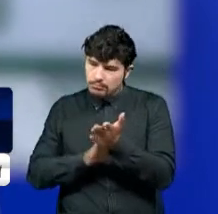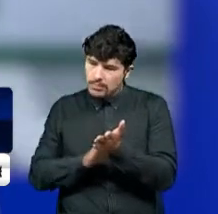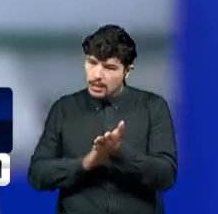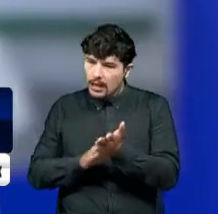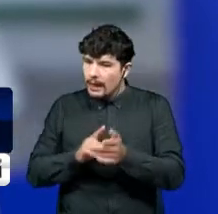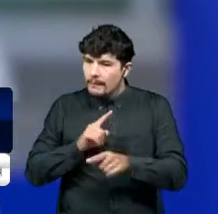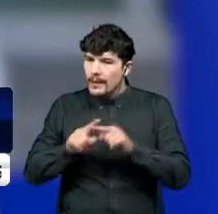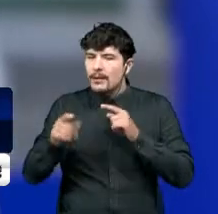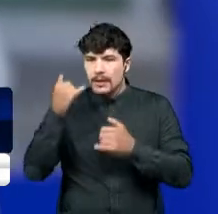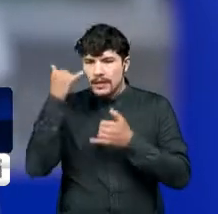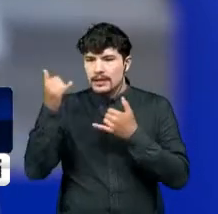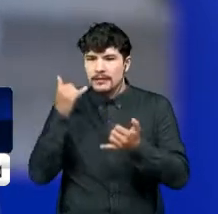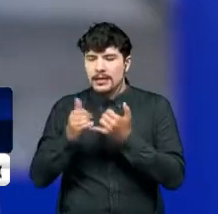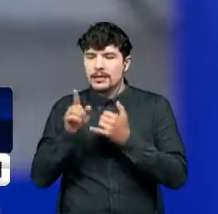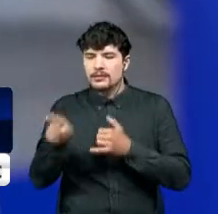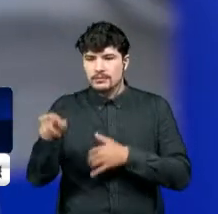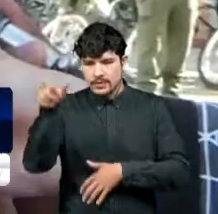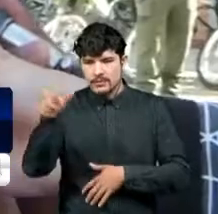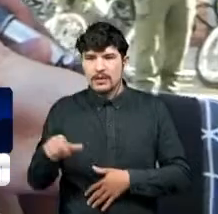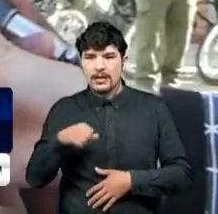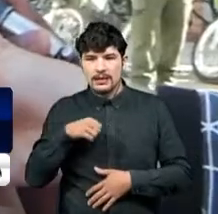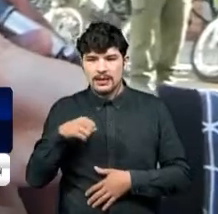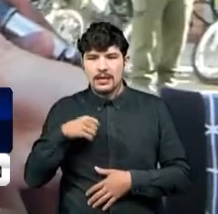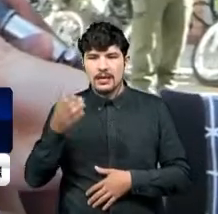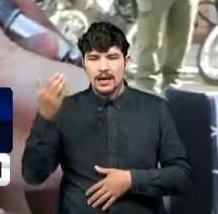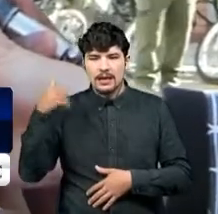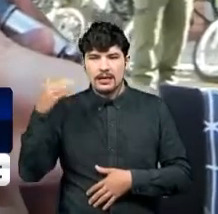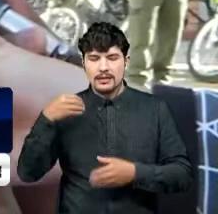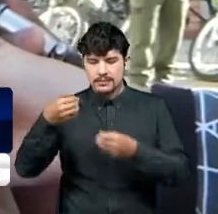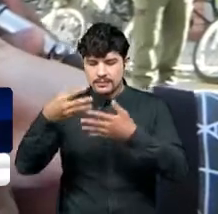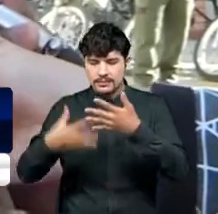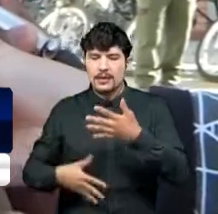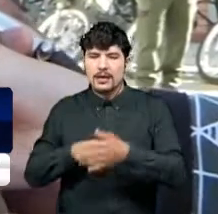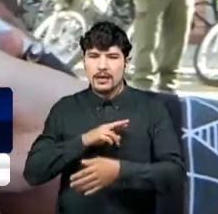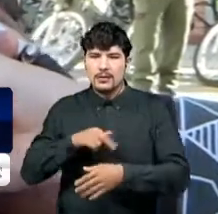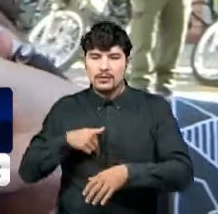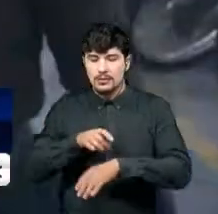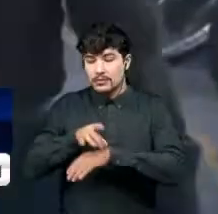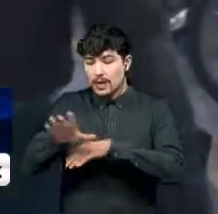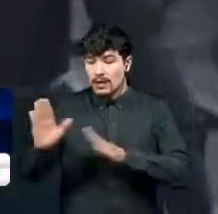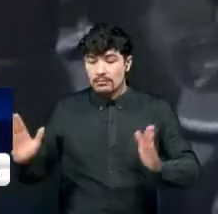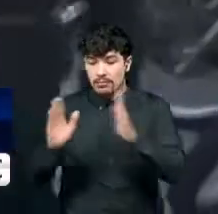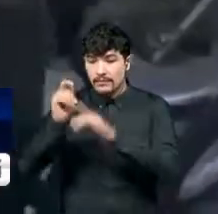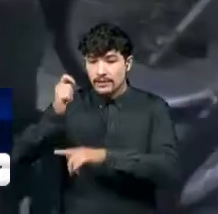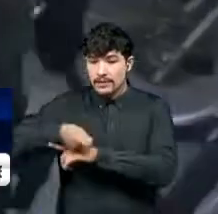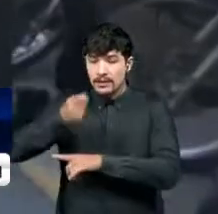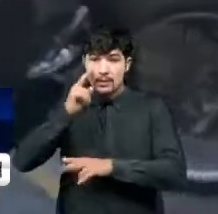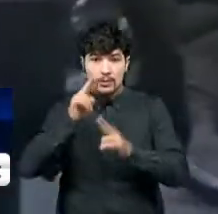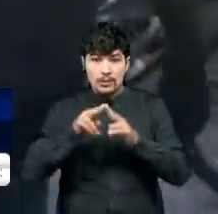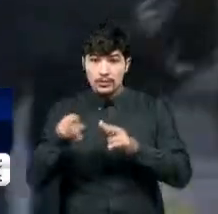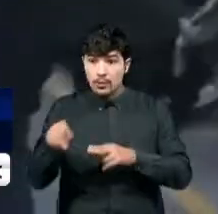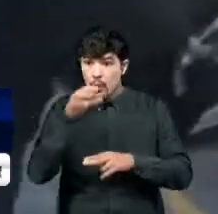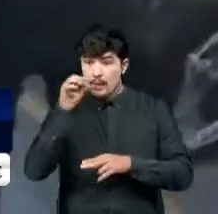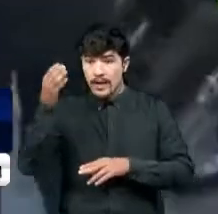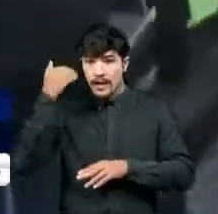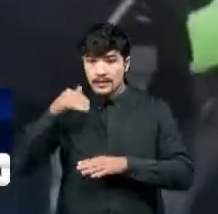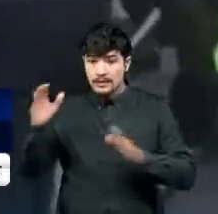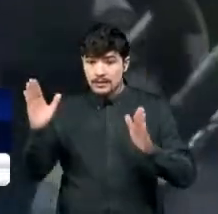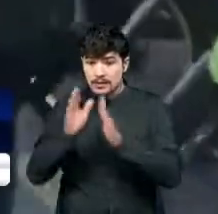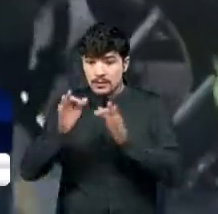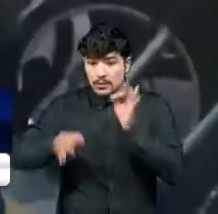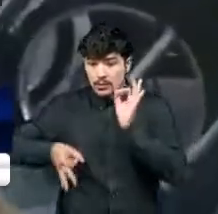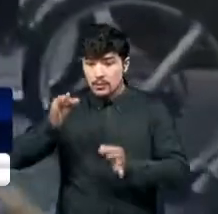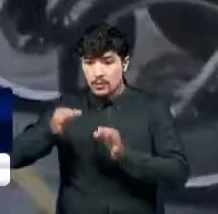y logra detectar que esta persona tiene ese prontuario y lo dejamos a recaudo la justicia se conoció que el hombre fue presentado ante un juez de la república